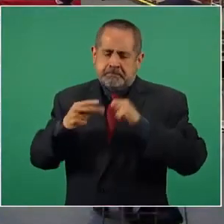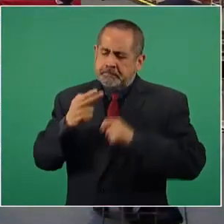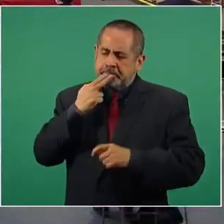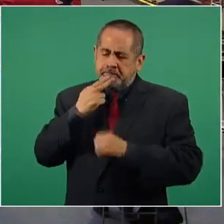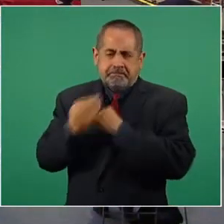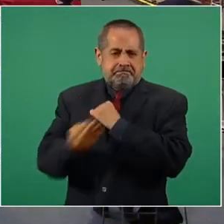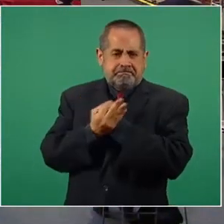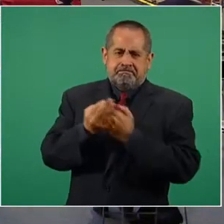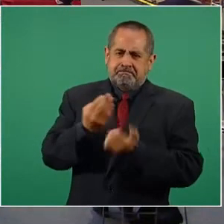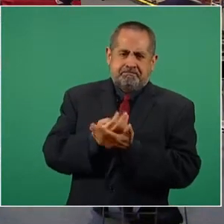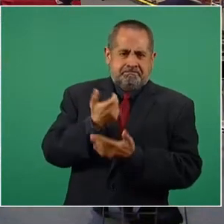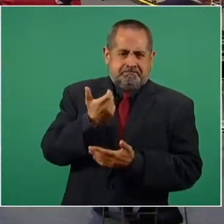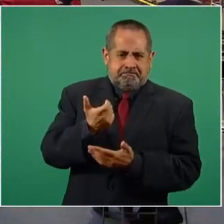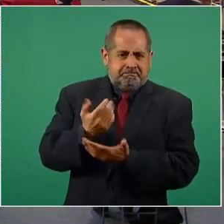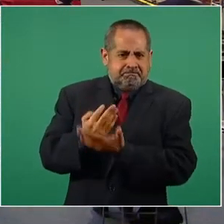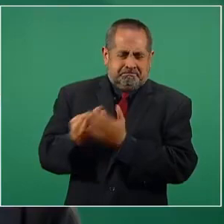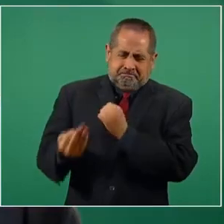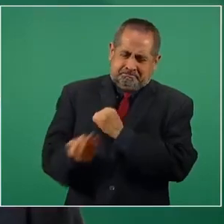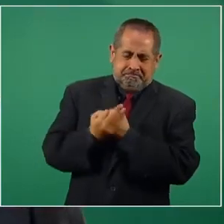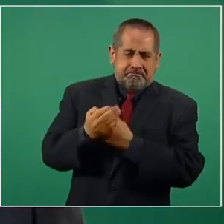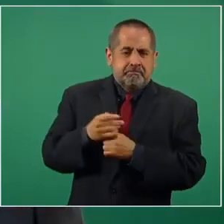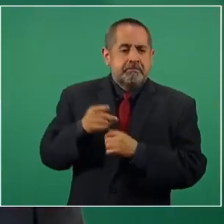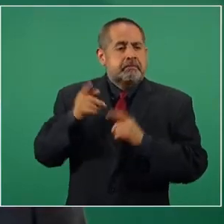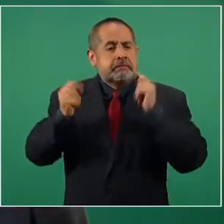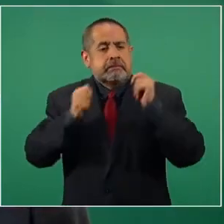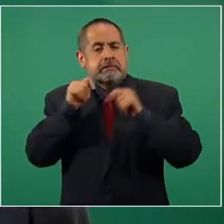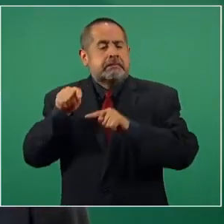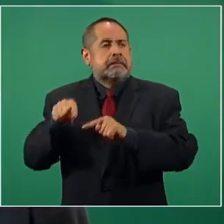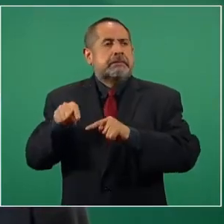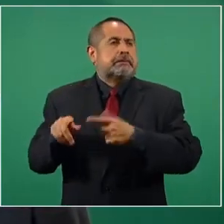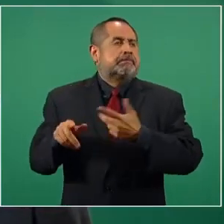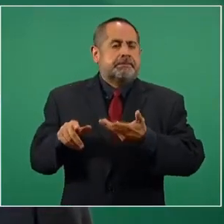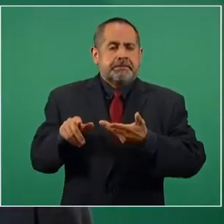economía. Es de esas actividades que no solo